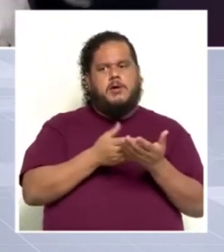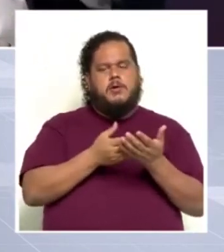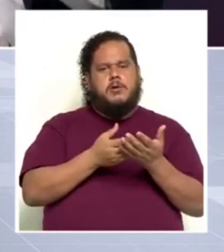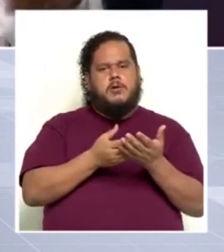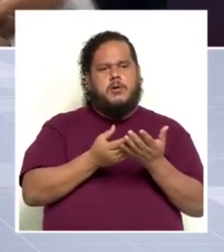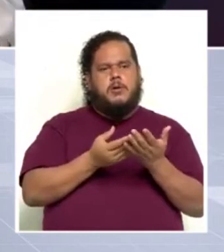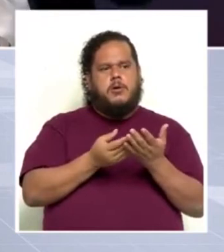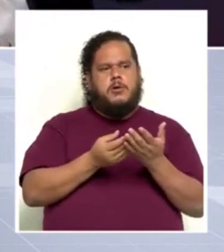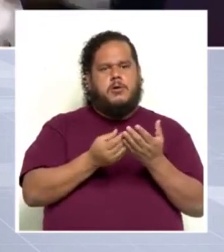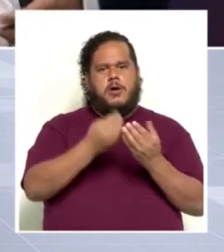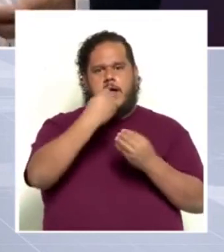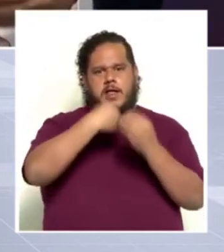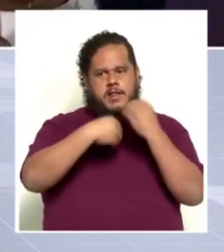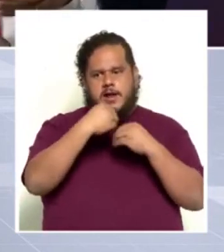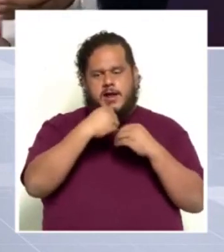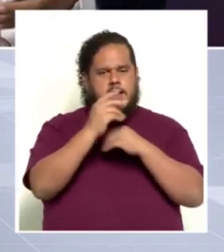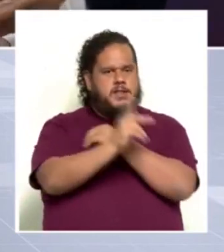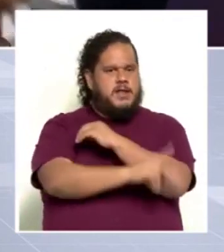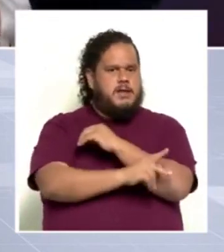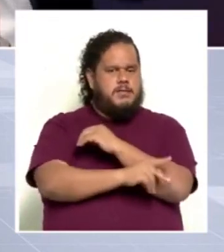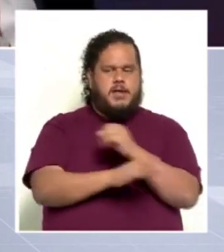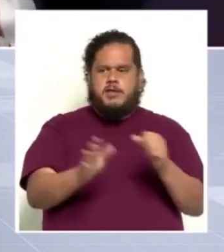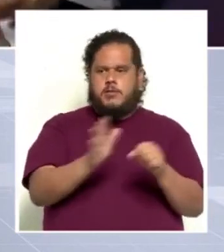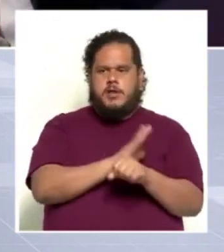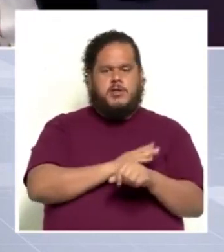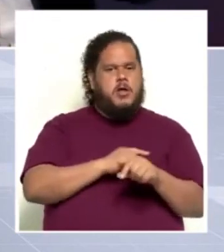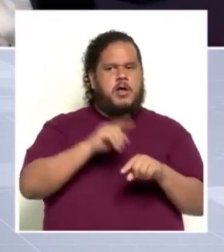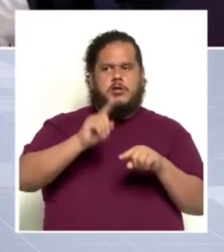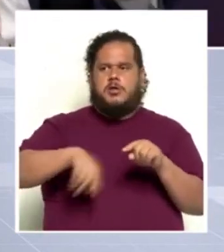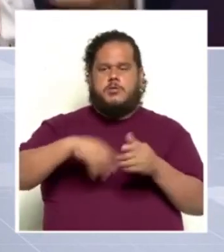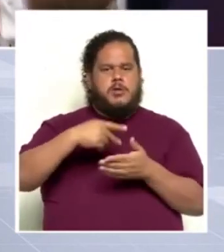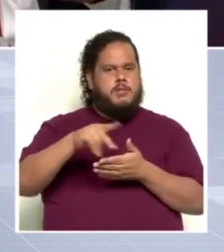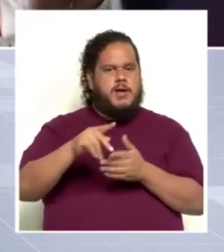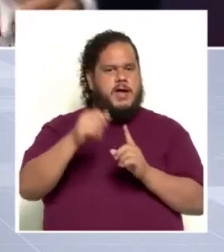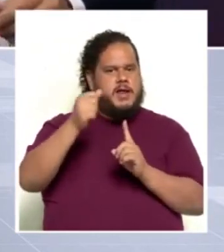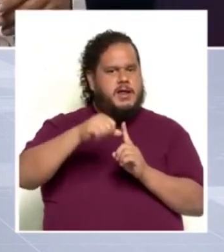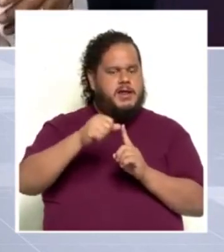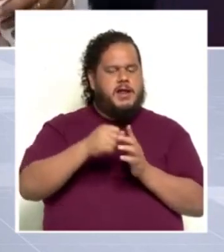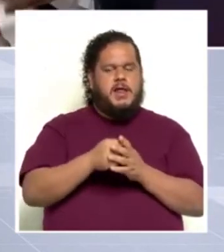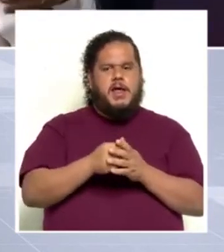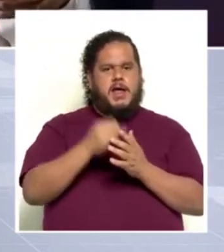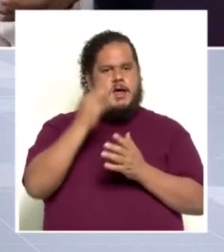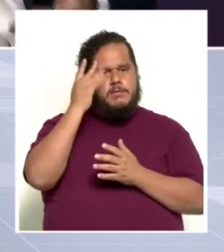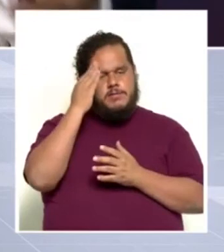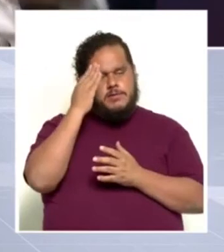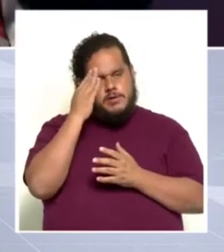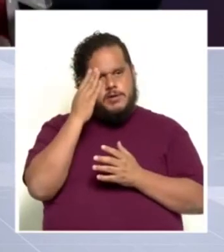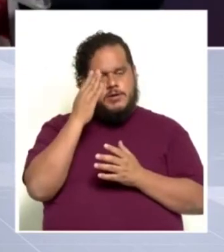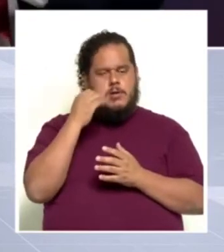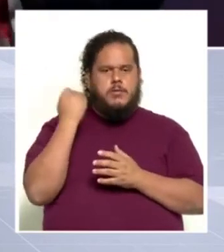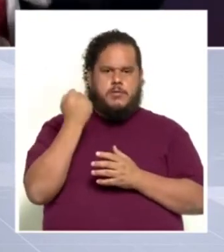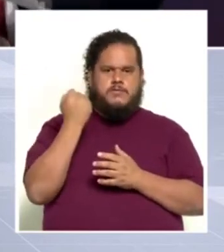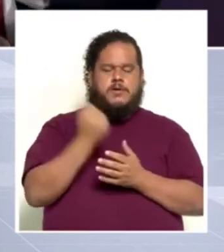tragarse el Estado completo y con que no se pudieran pagar aguinaldos. Había una histeria colectiva muy fuerte.